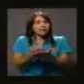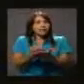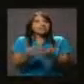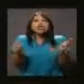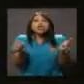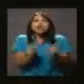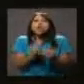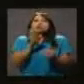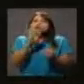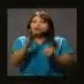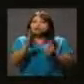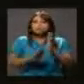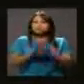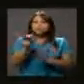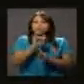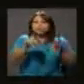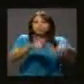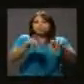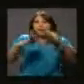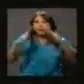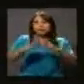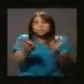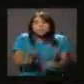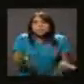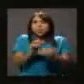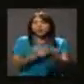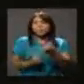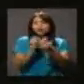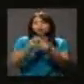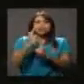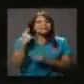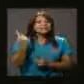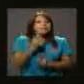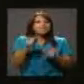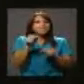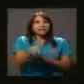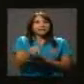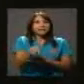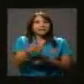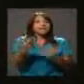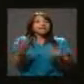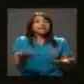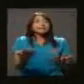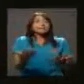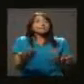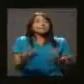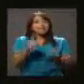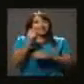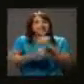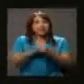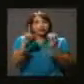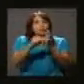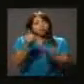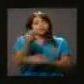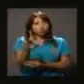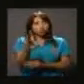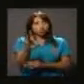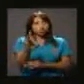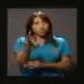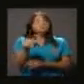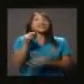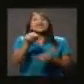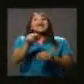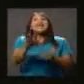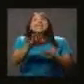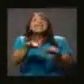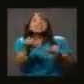ciudadano es importante que haya apoyo social y siempre va a haber y el Quintil segundos en el 2018 ese Quintil